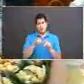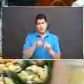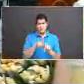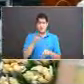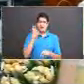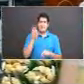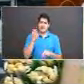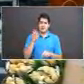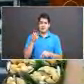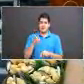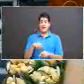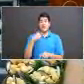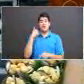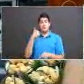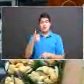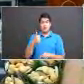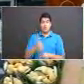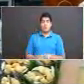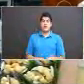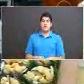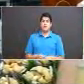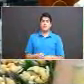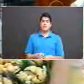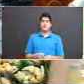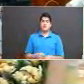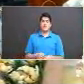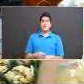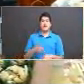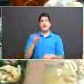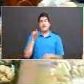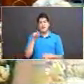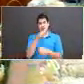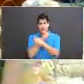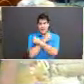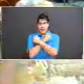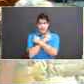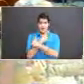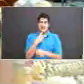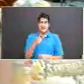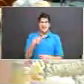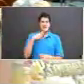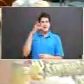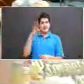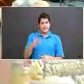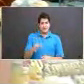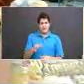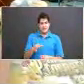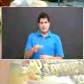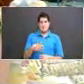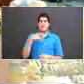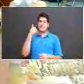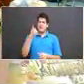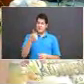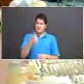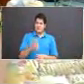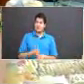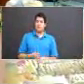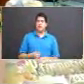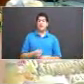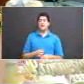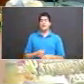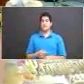conveniente. El que te ama te dice la verdad. También es conveniente